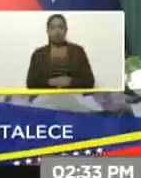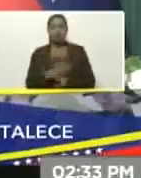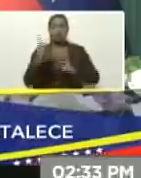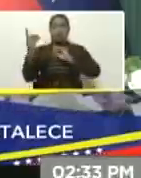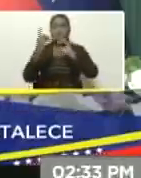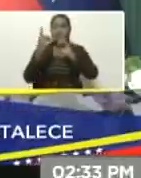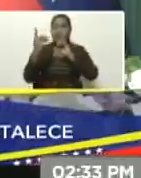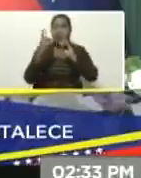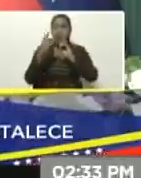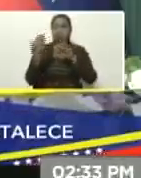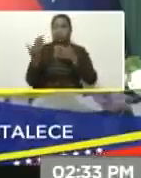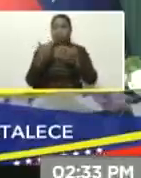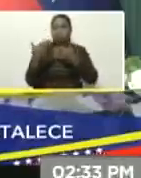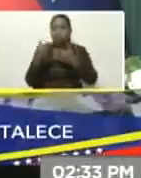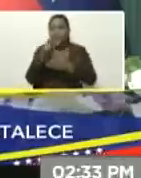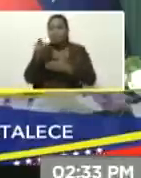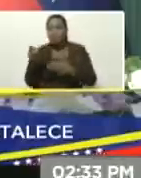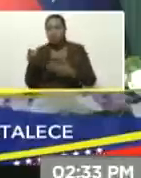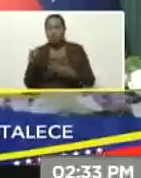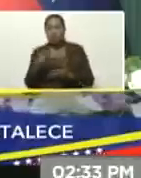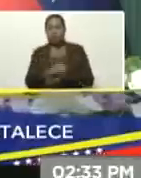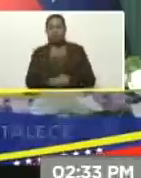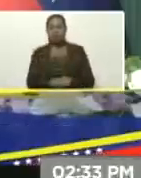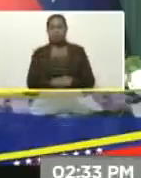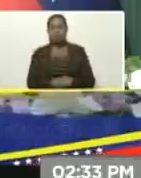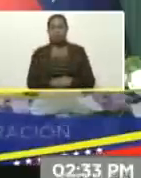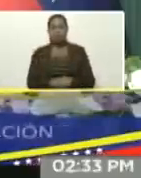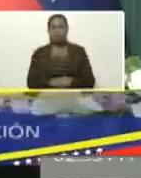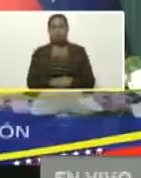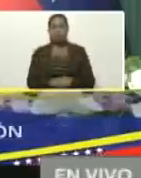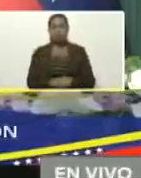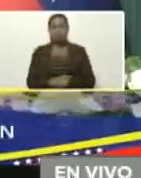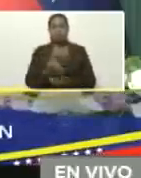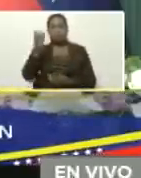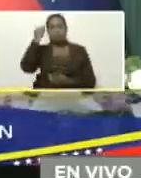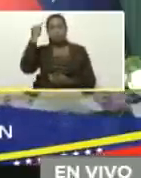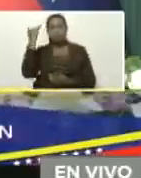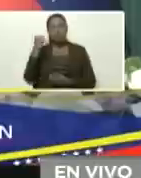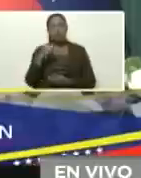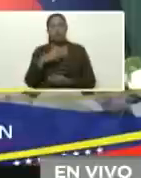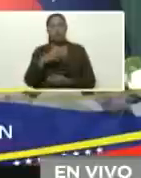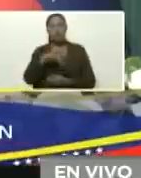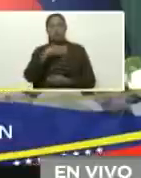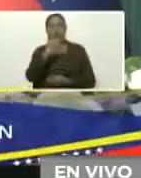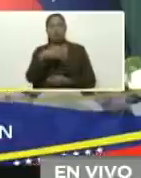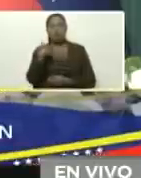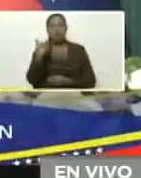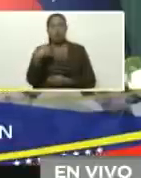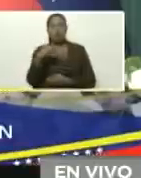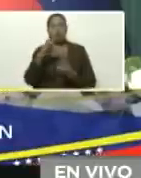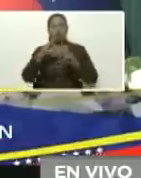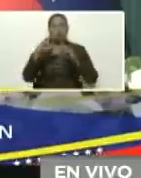diálogo entre civilizaciones, ideologías, religiones y culturas.